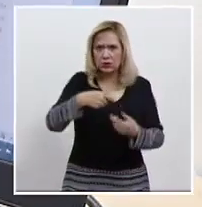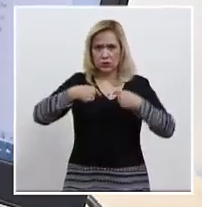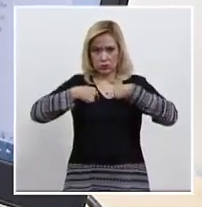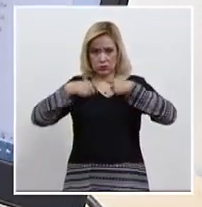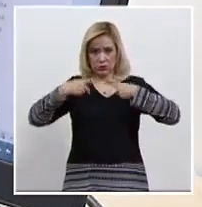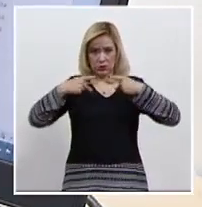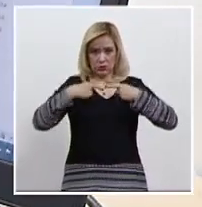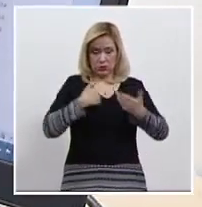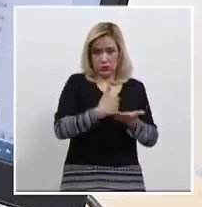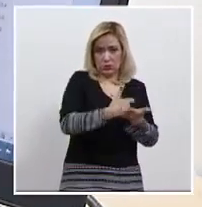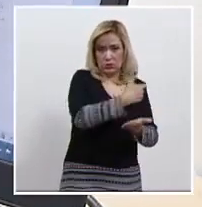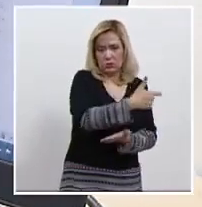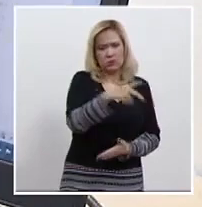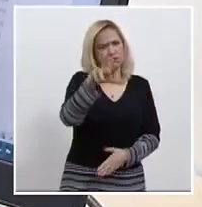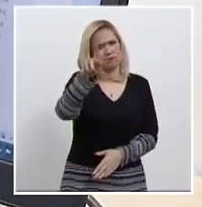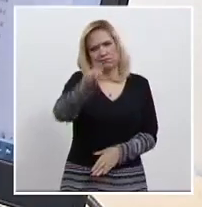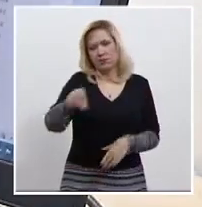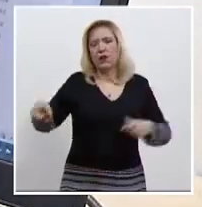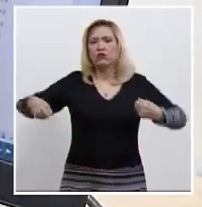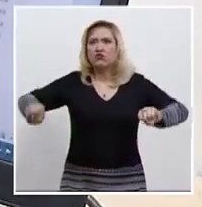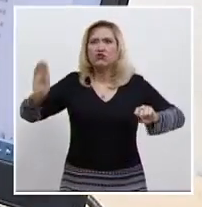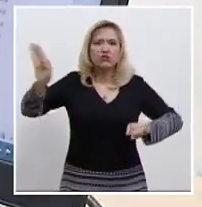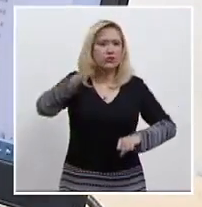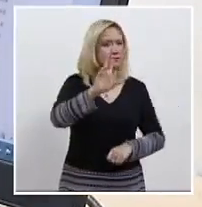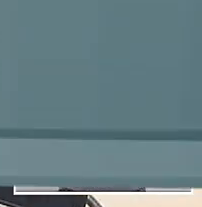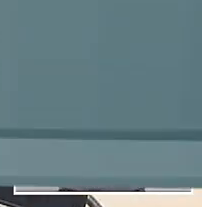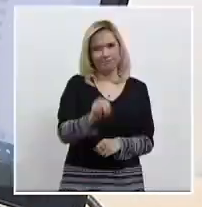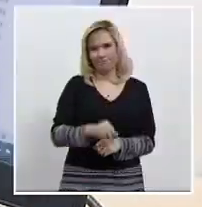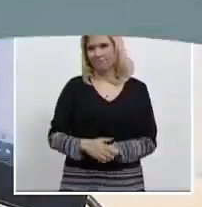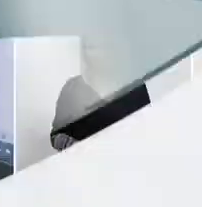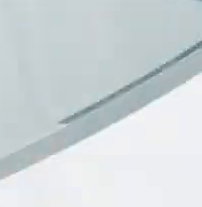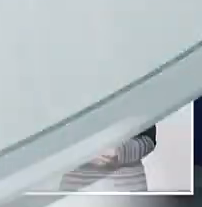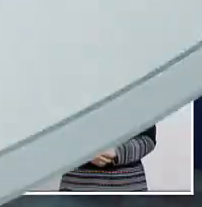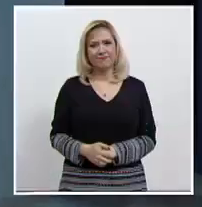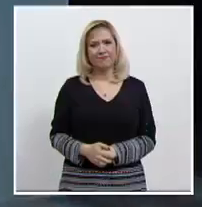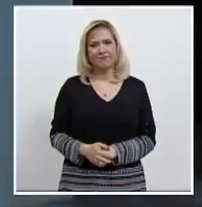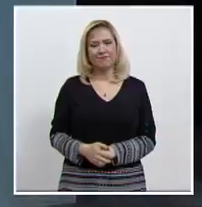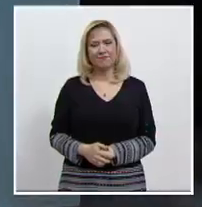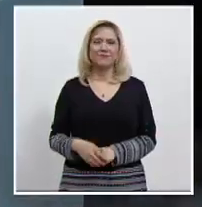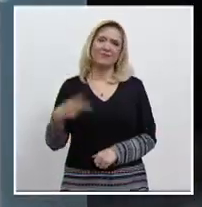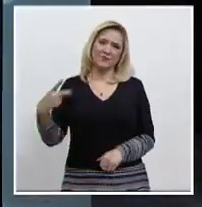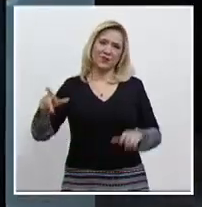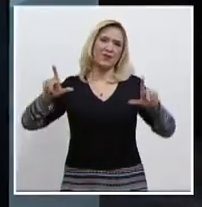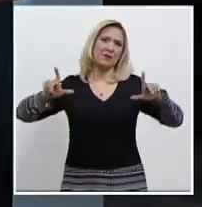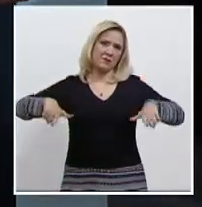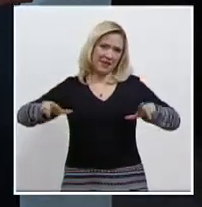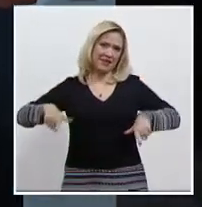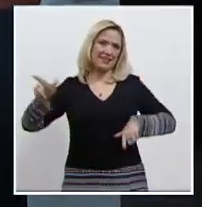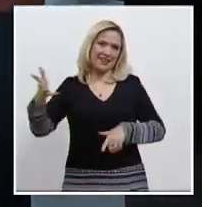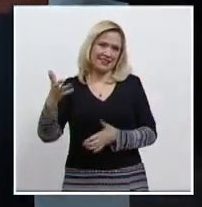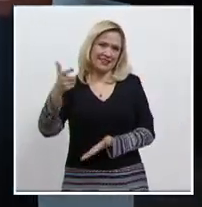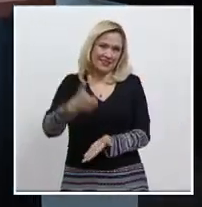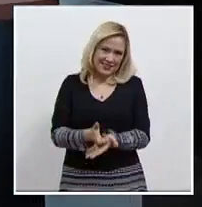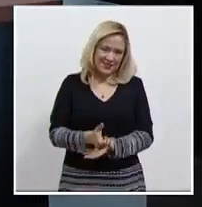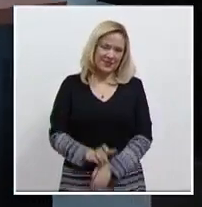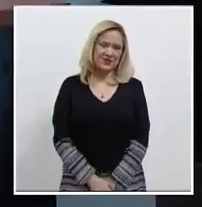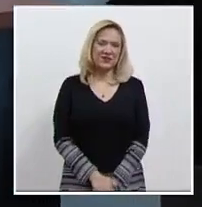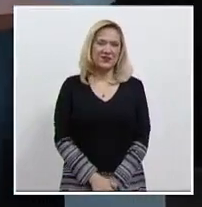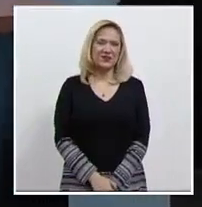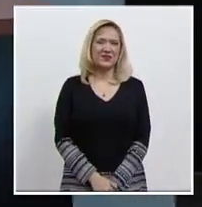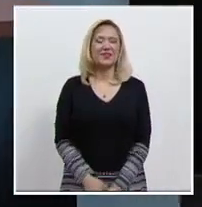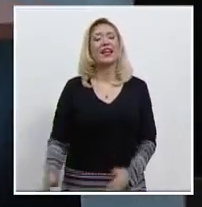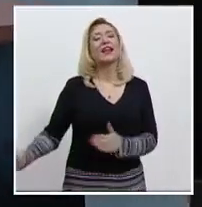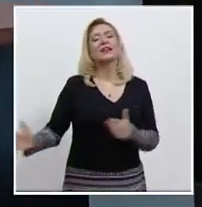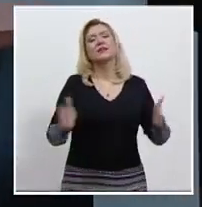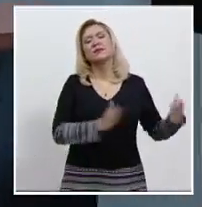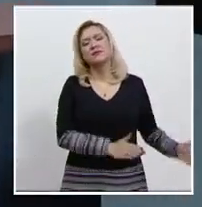tampoco a los repartidores. El Consejo de la Judicatura Federal modificó el